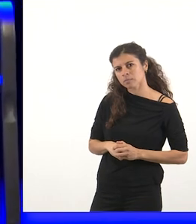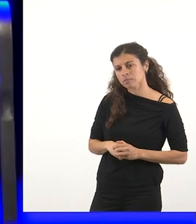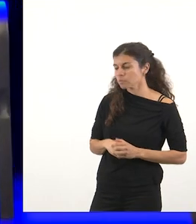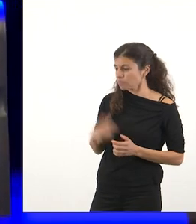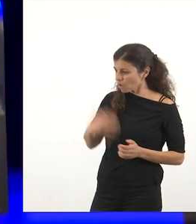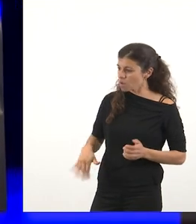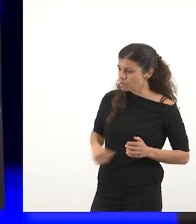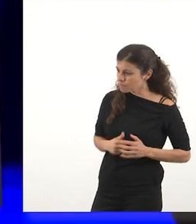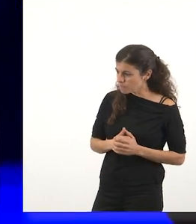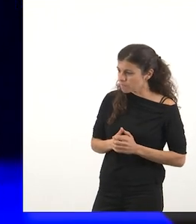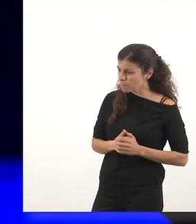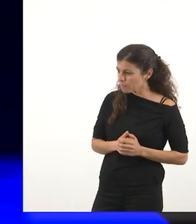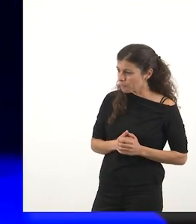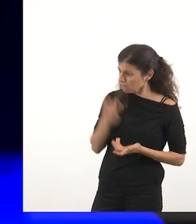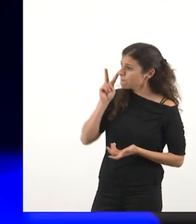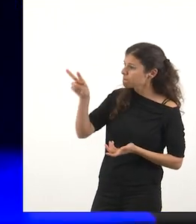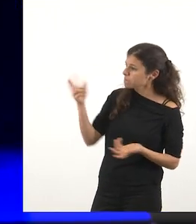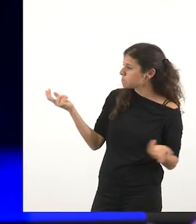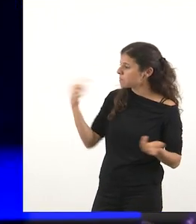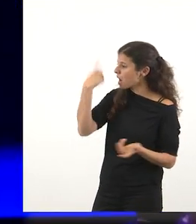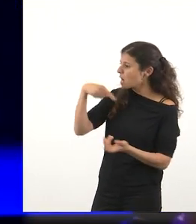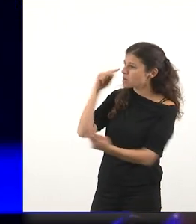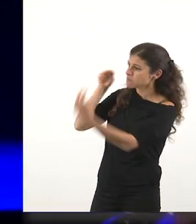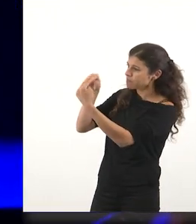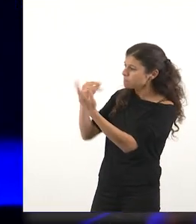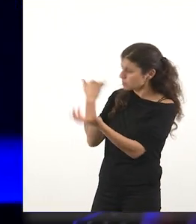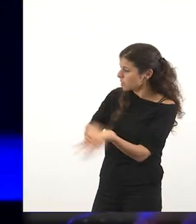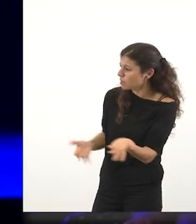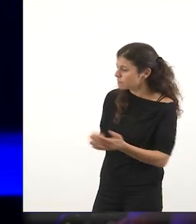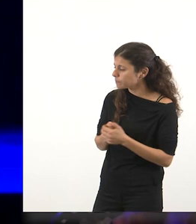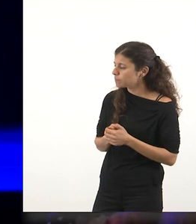¿Ya? Te estoy mirando a la cara. ¿Ya?